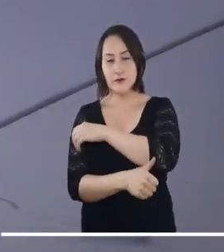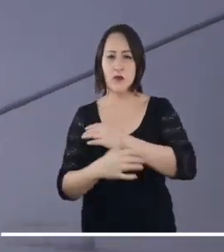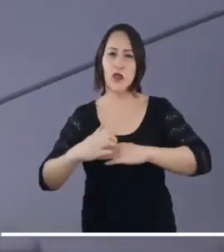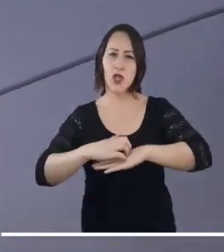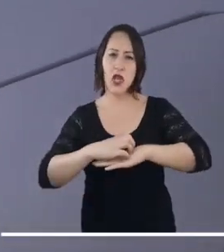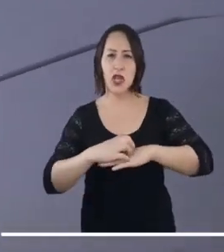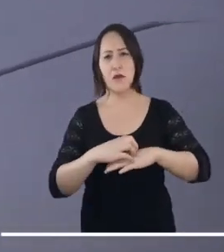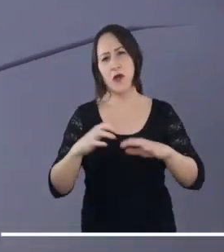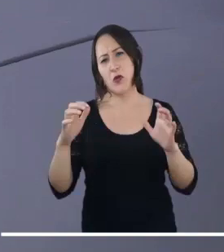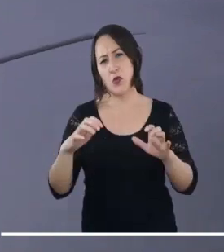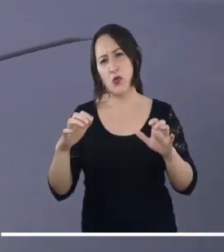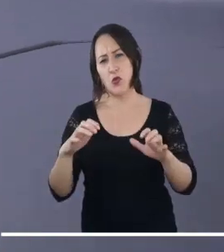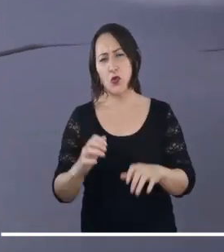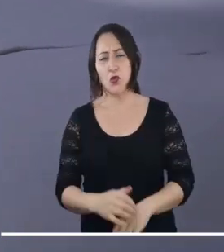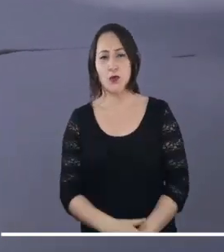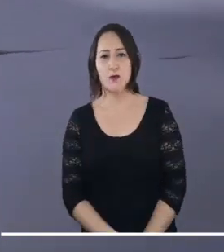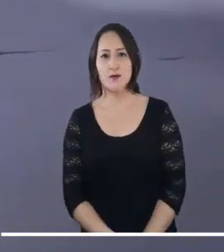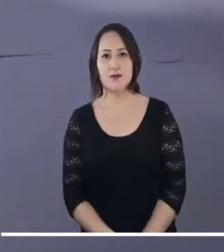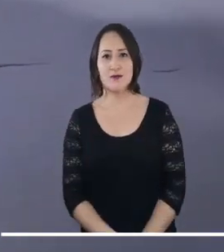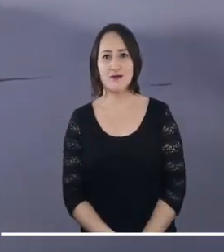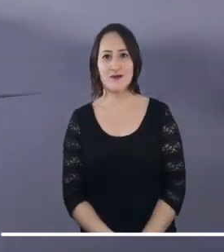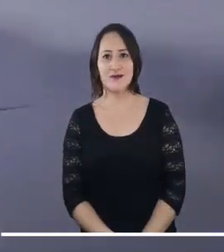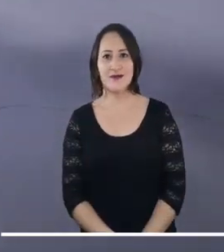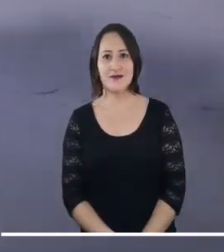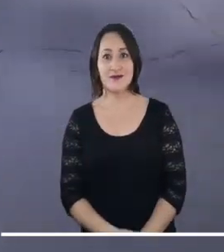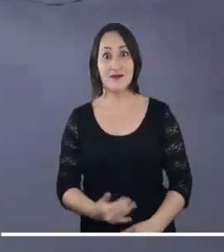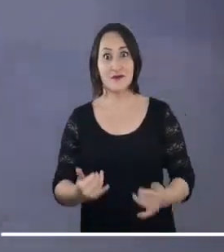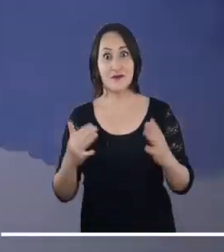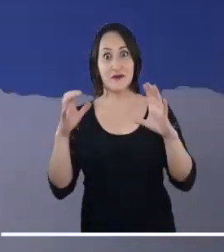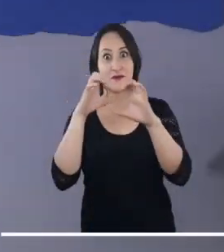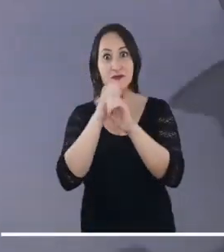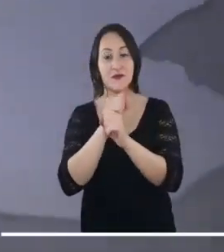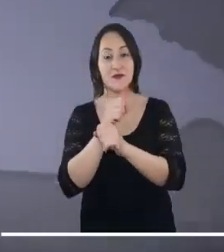Santanderes y Boyacá. En Tolima se calculan lluvias ligeras.